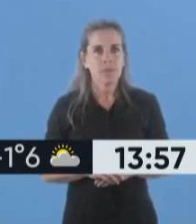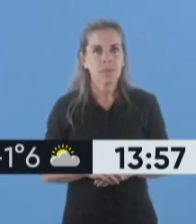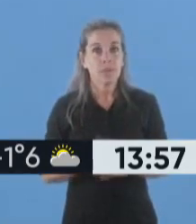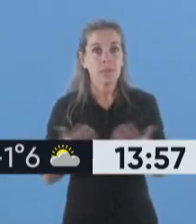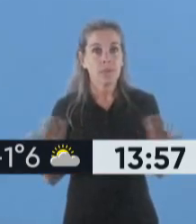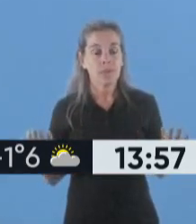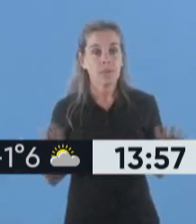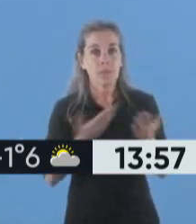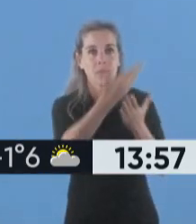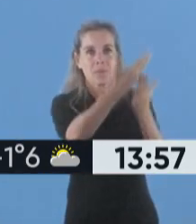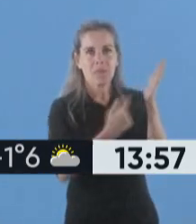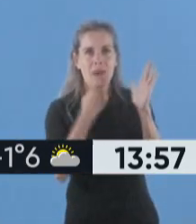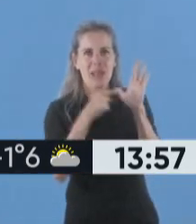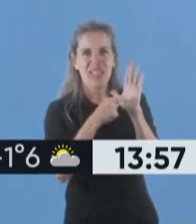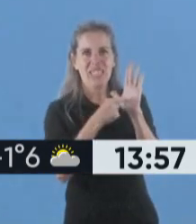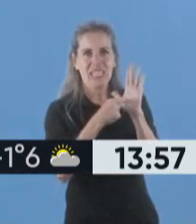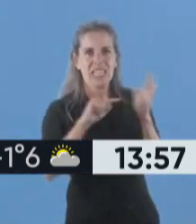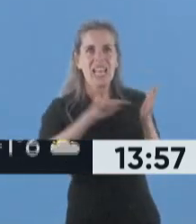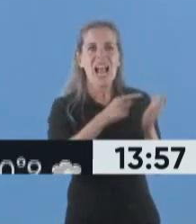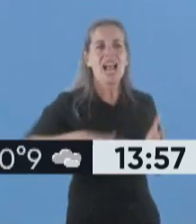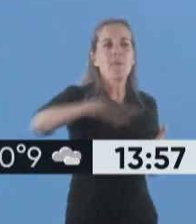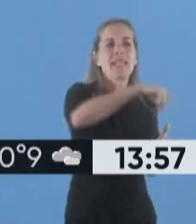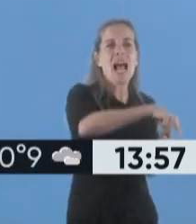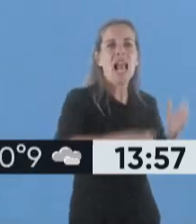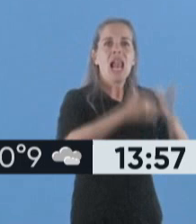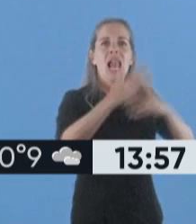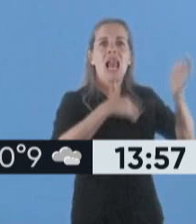¿Por qué hicieron los porteños la universidad?